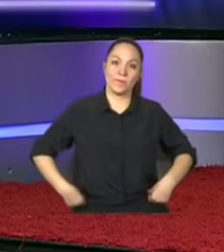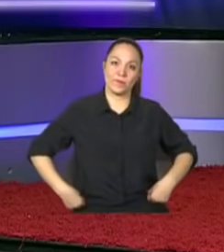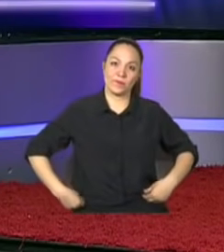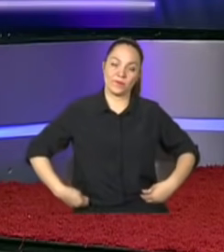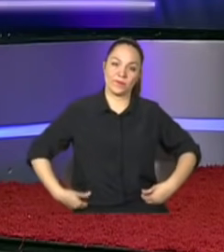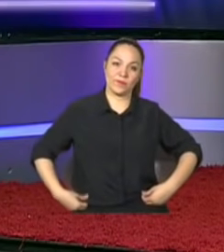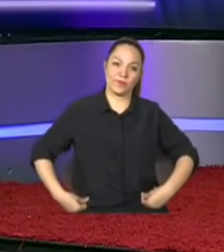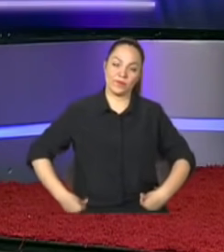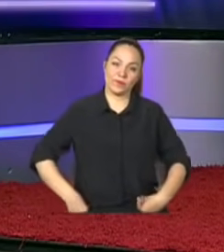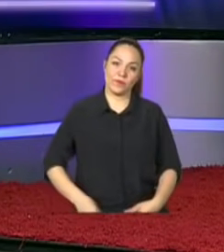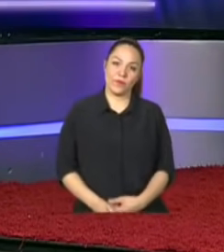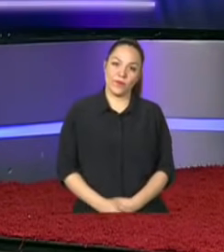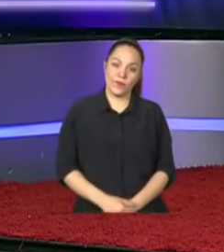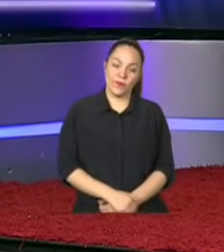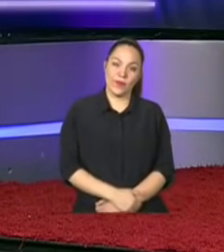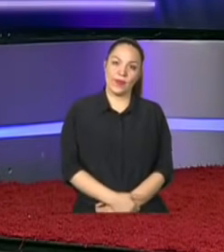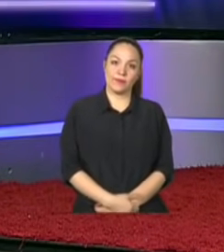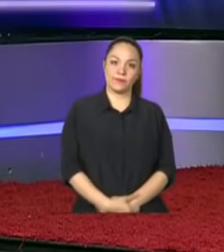Adelante.